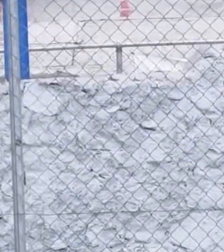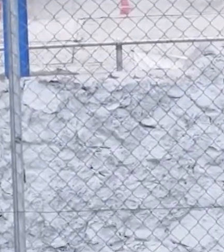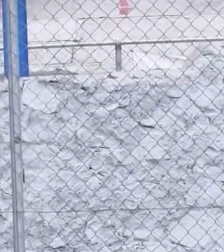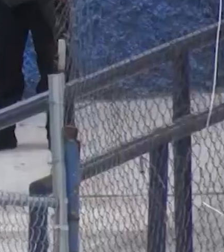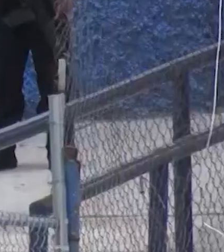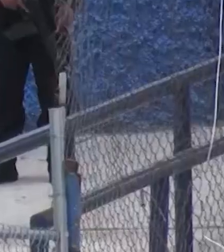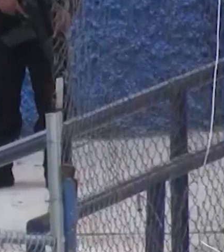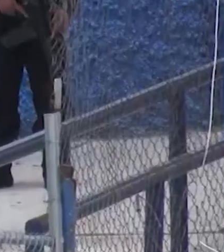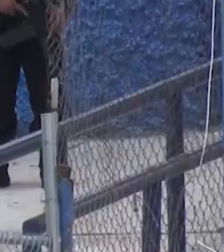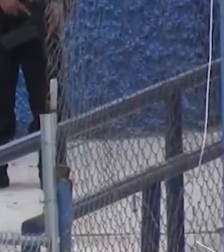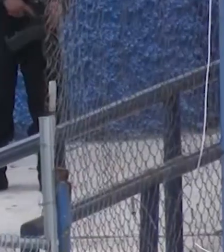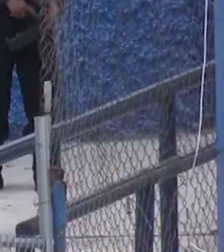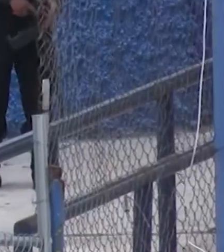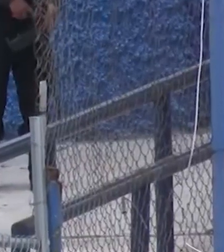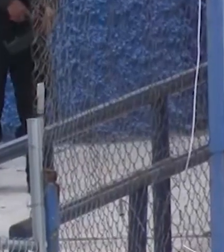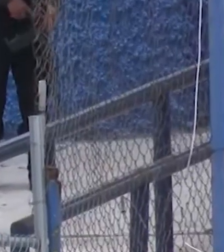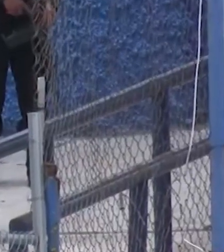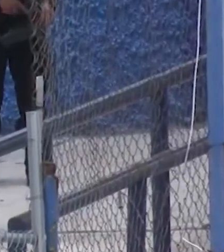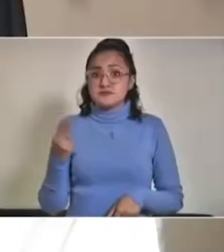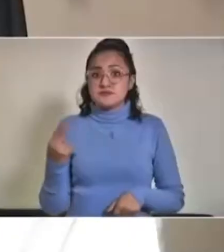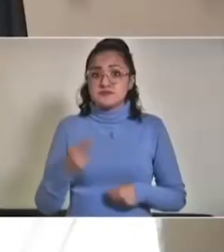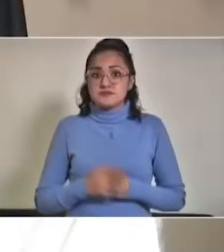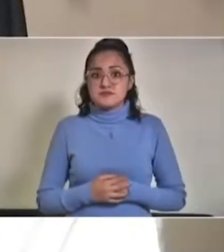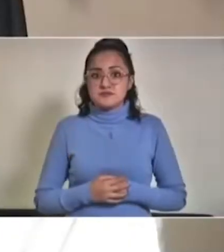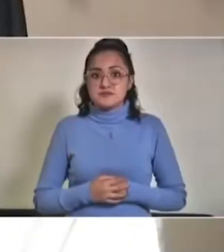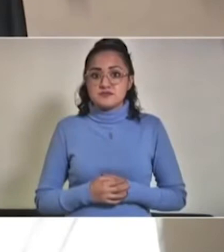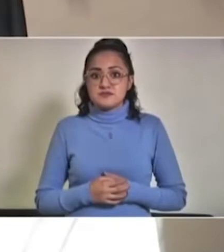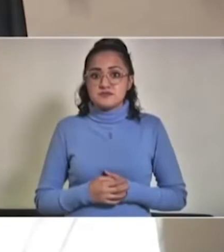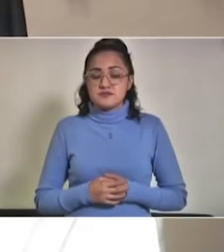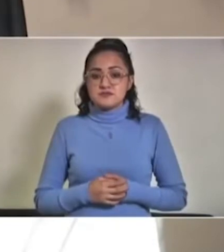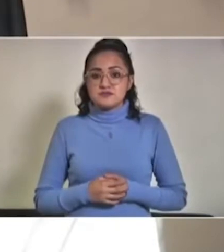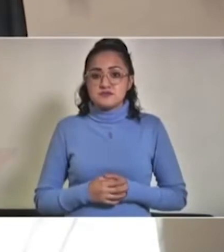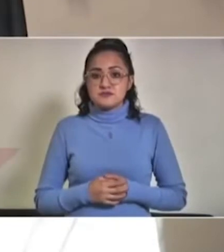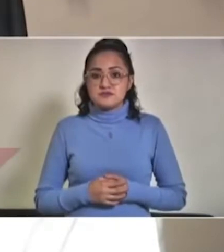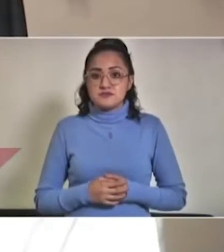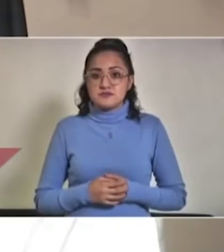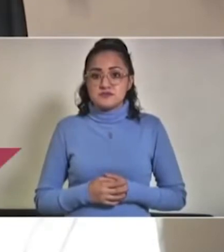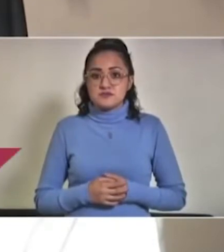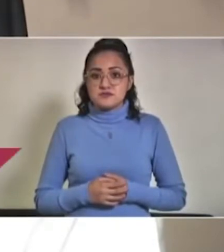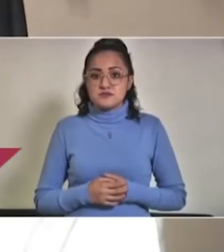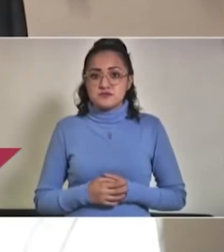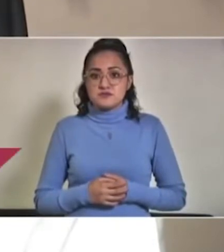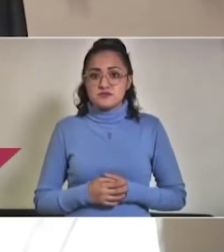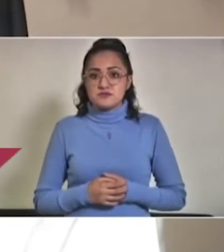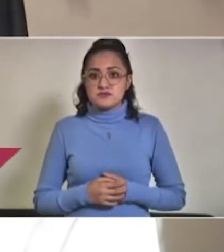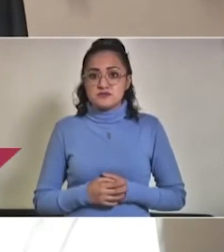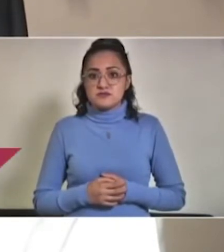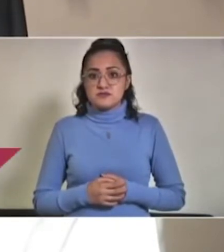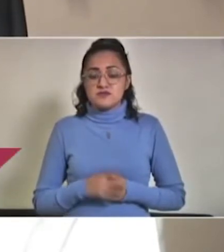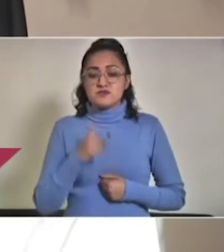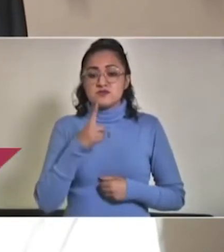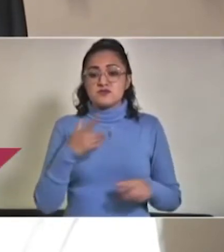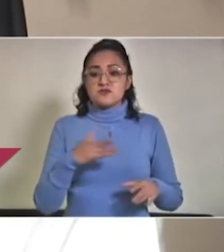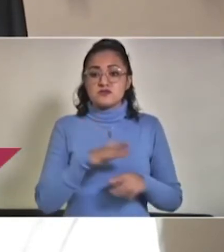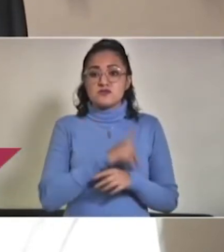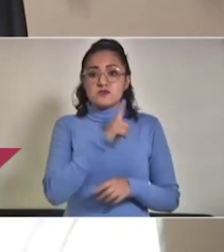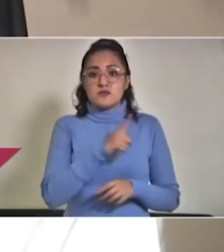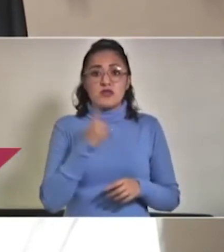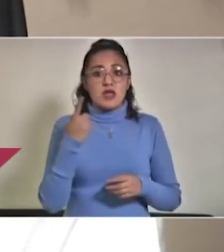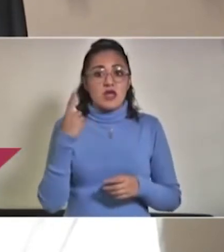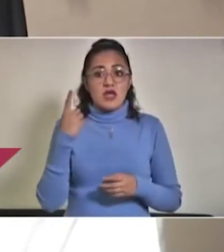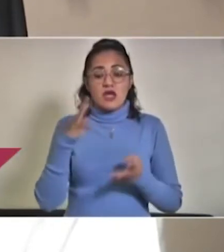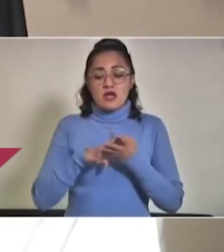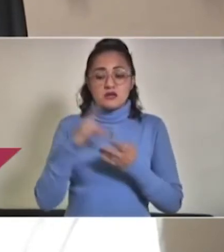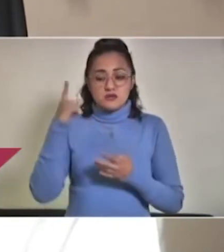requieren 3 centros de reinserción social. Uno que reponga el reclusorio de Cholula, otro